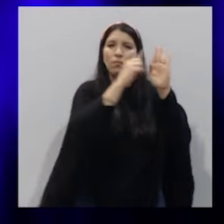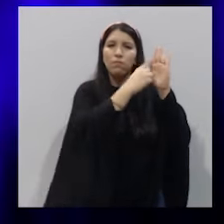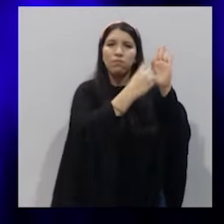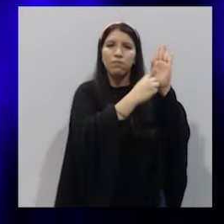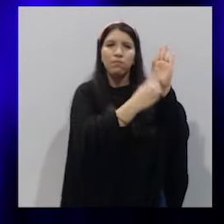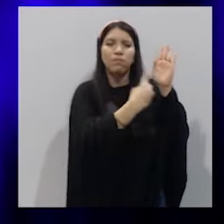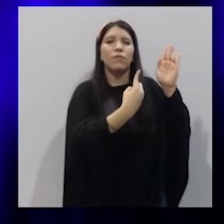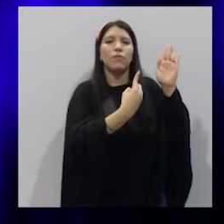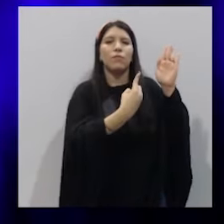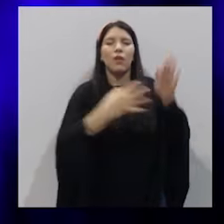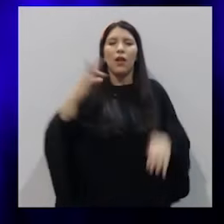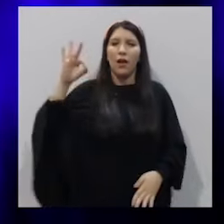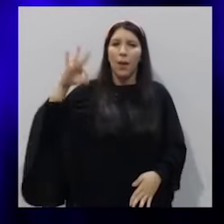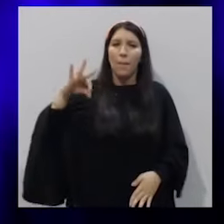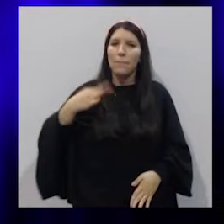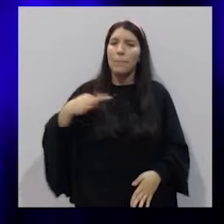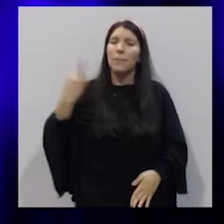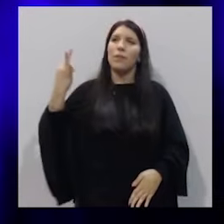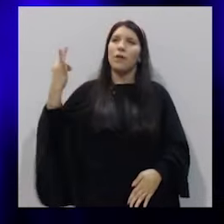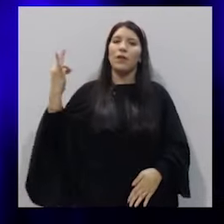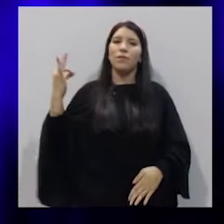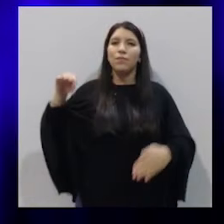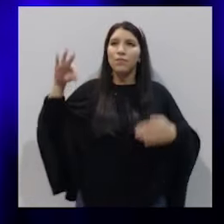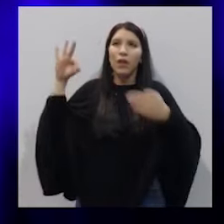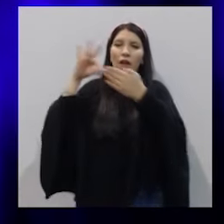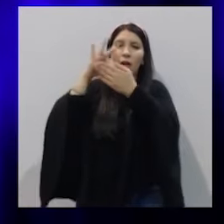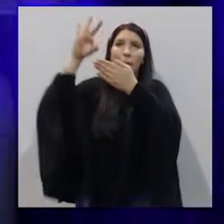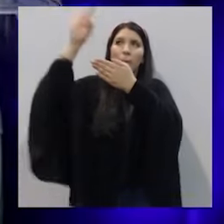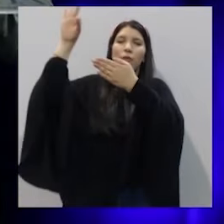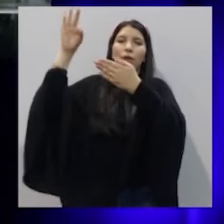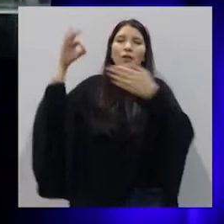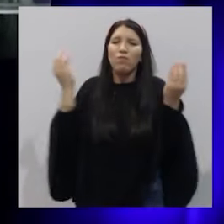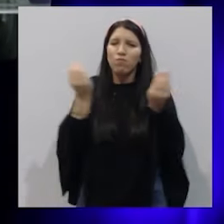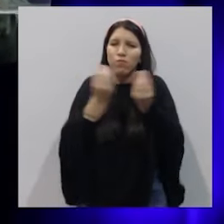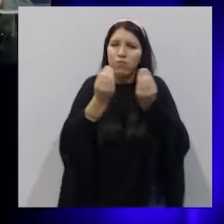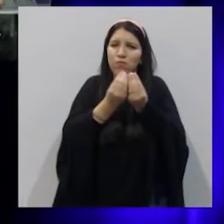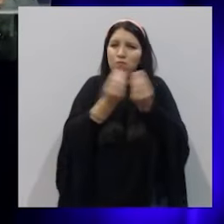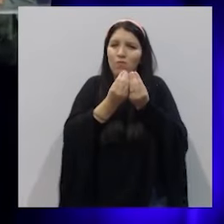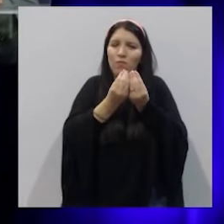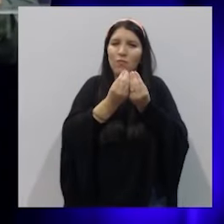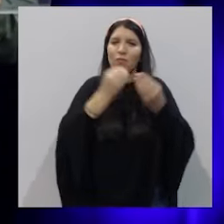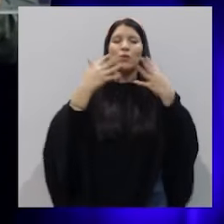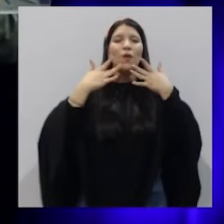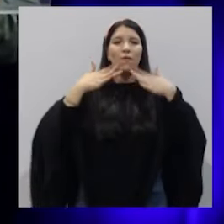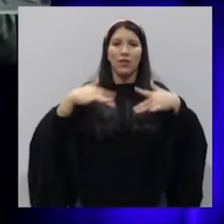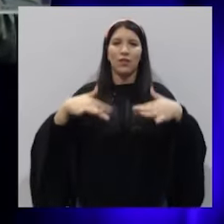apóstol pablo dice allí lo siguiente manténgase alerta